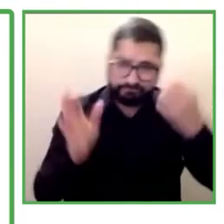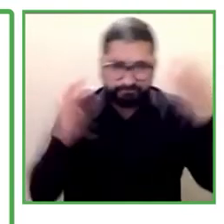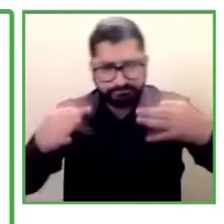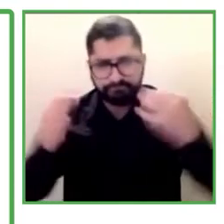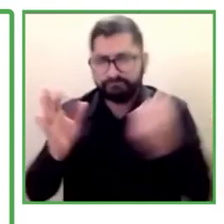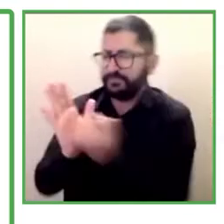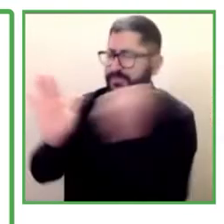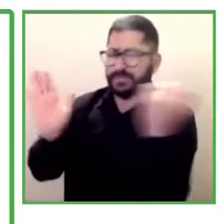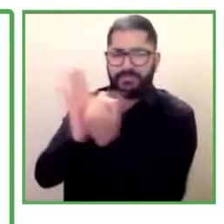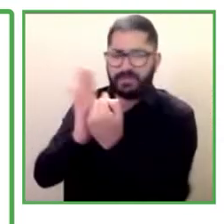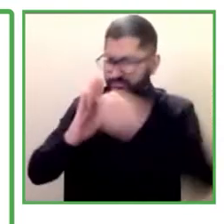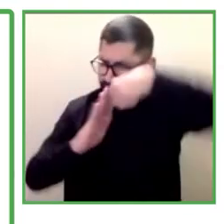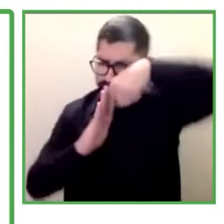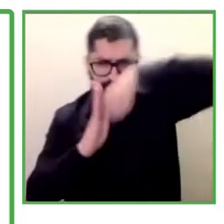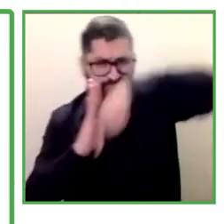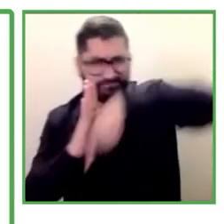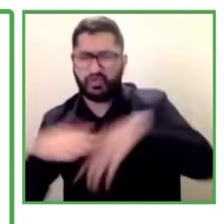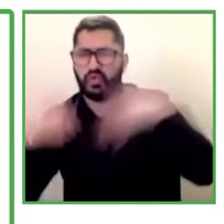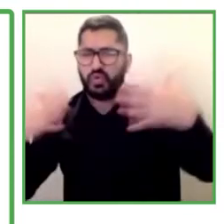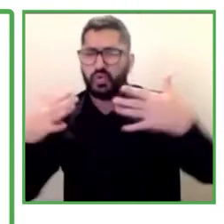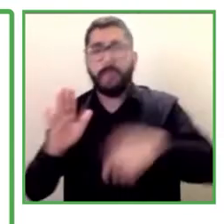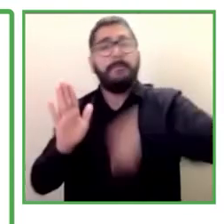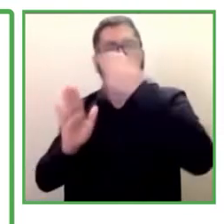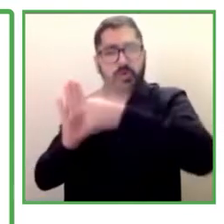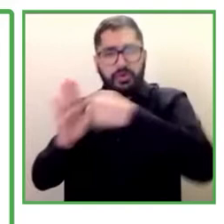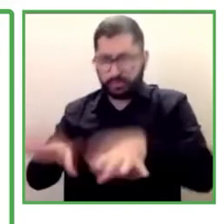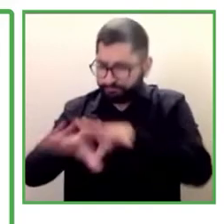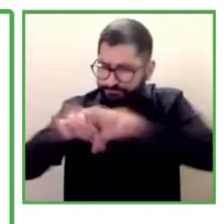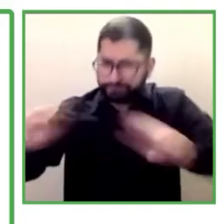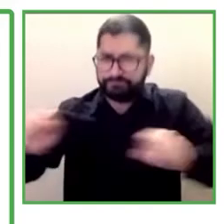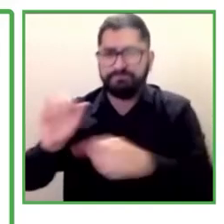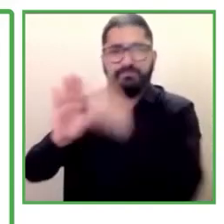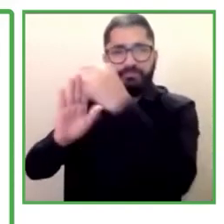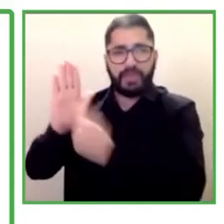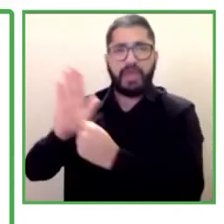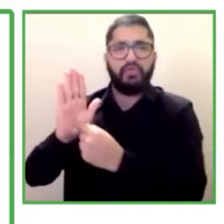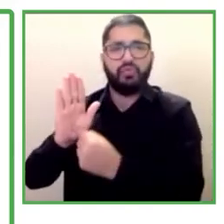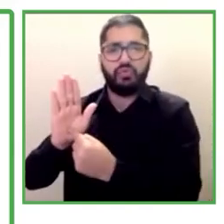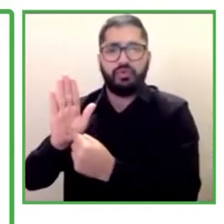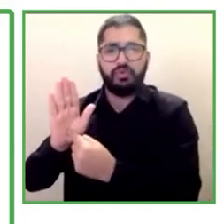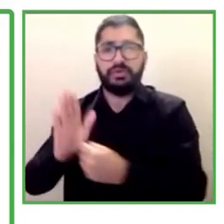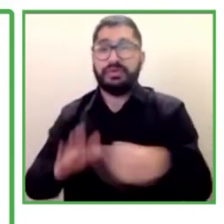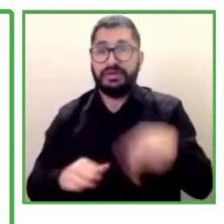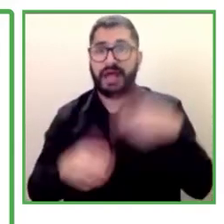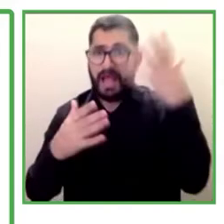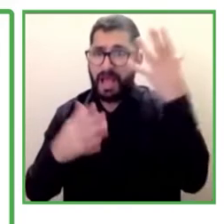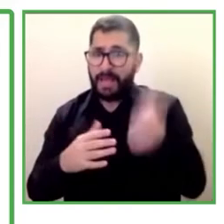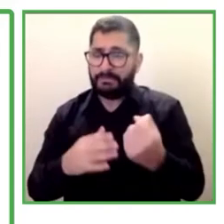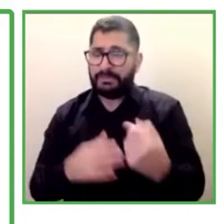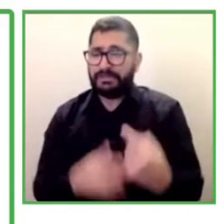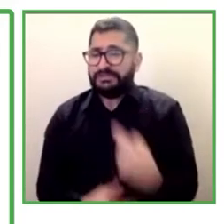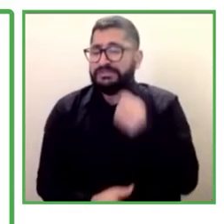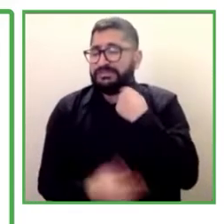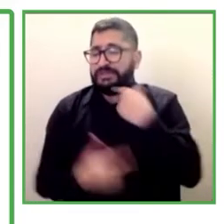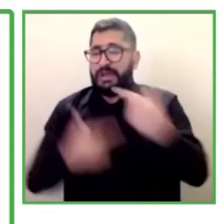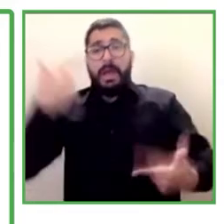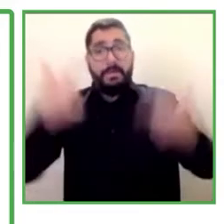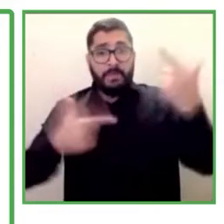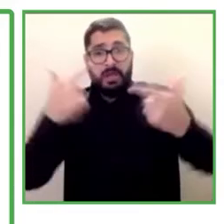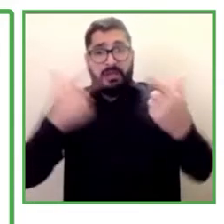Productividad el incidir en las políticas públicas e institucionales. En los